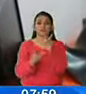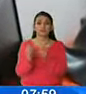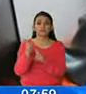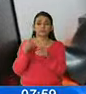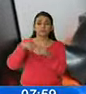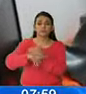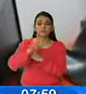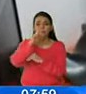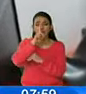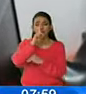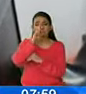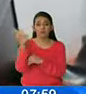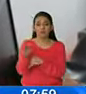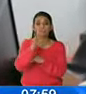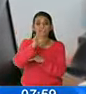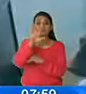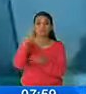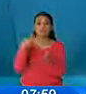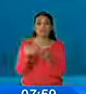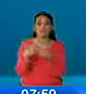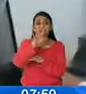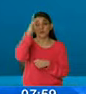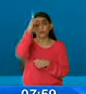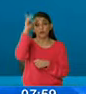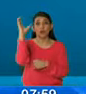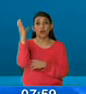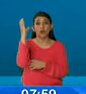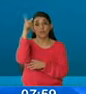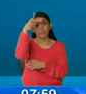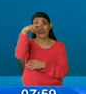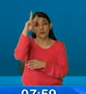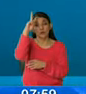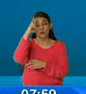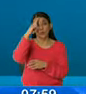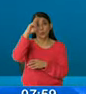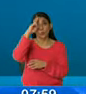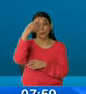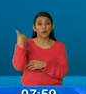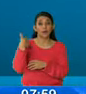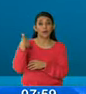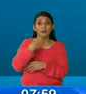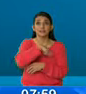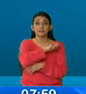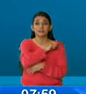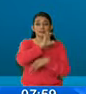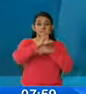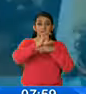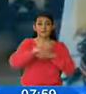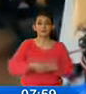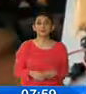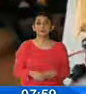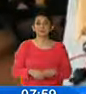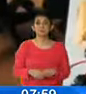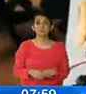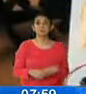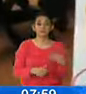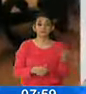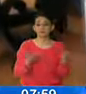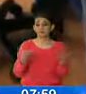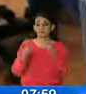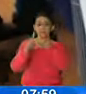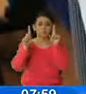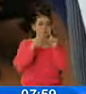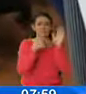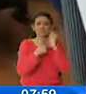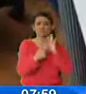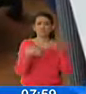y 25 mil vehículos conectados en Perú, Uruguay, Argentina, España y Ecuador. Ambas firmas son ejemplo